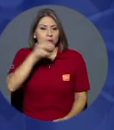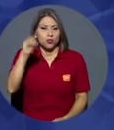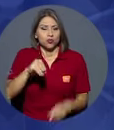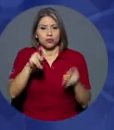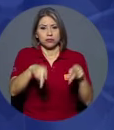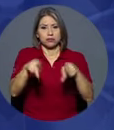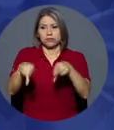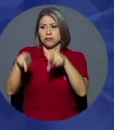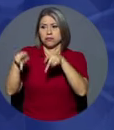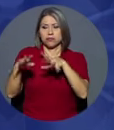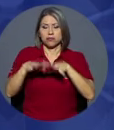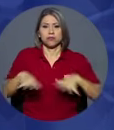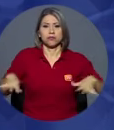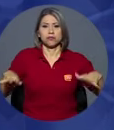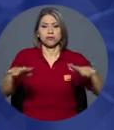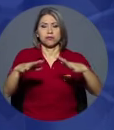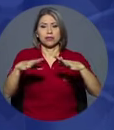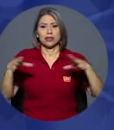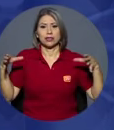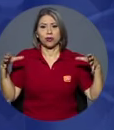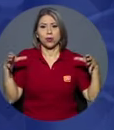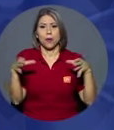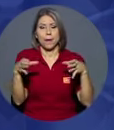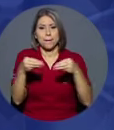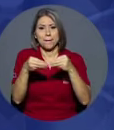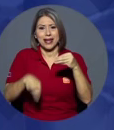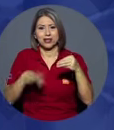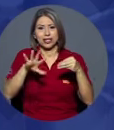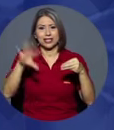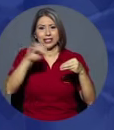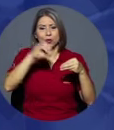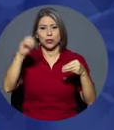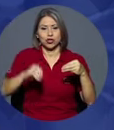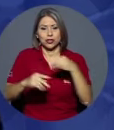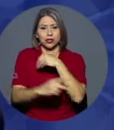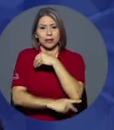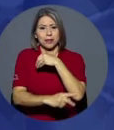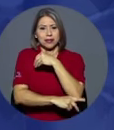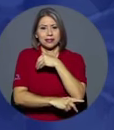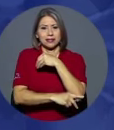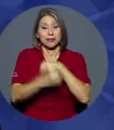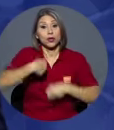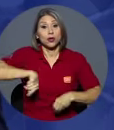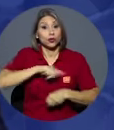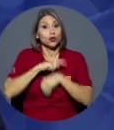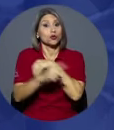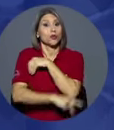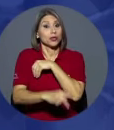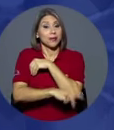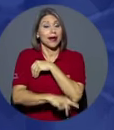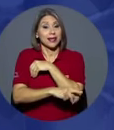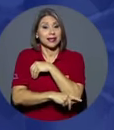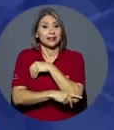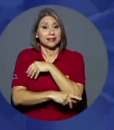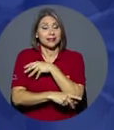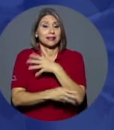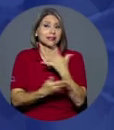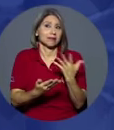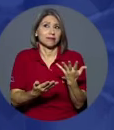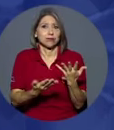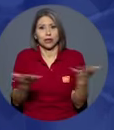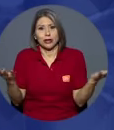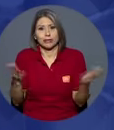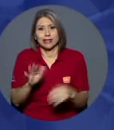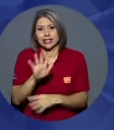60% de la población ubicada en menos del 5% del país. Si somos el país territorialmente